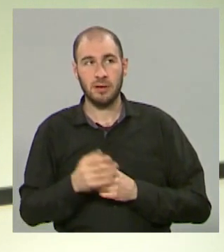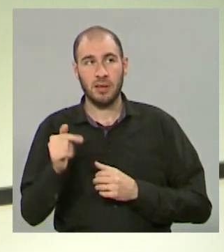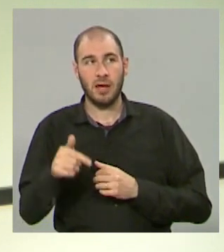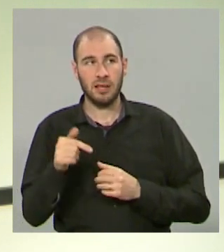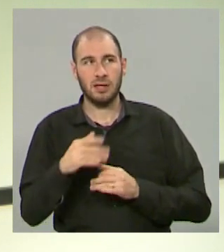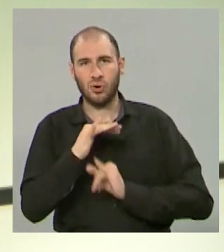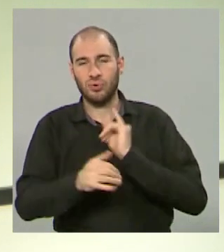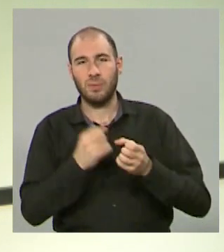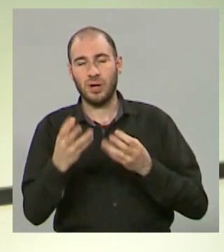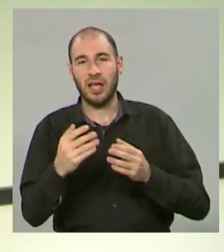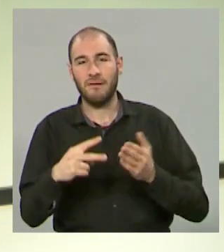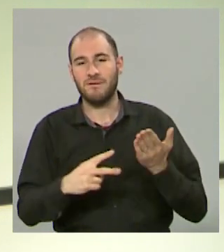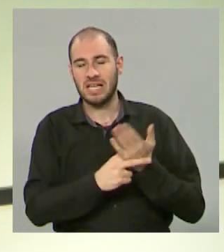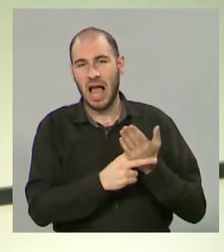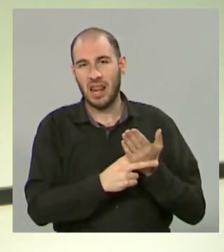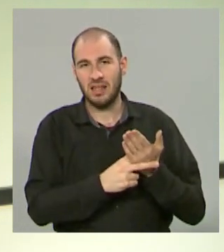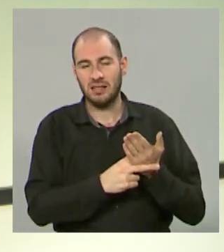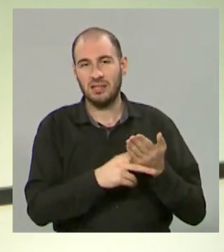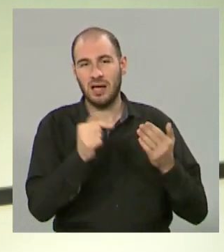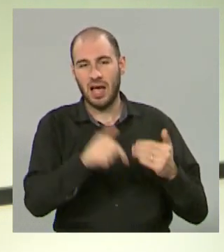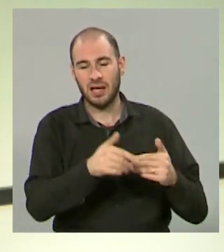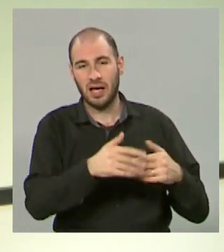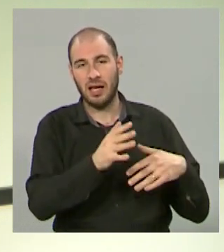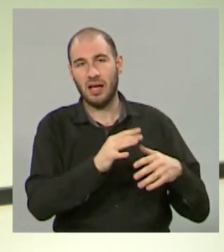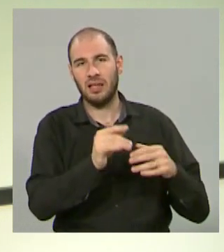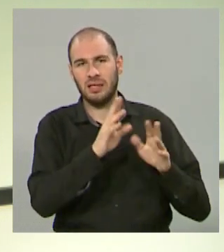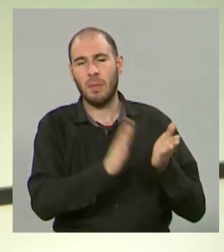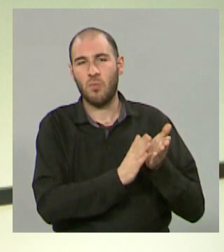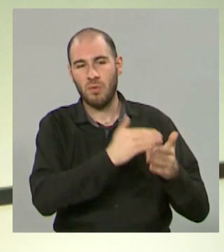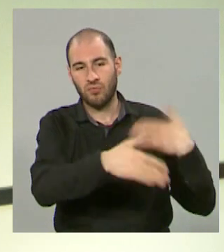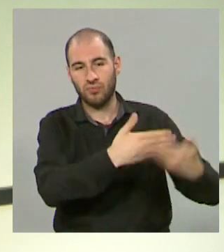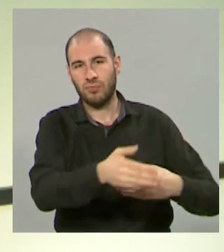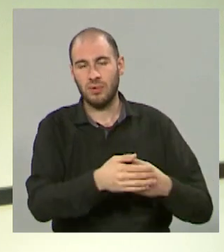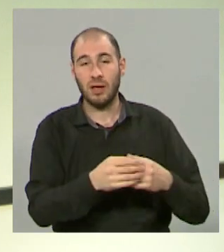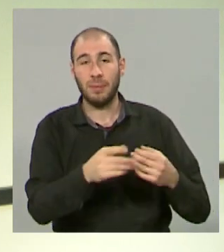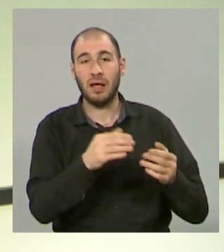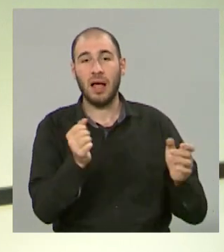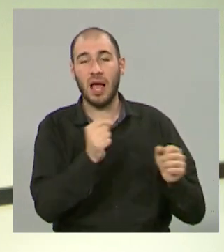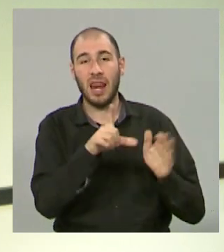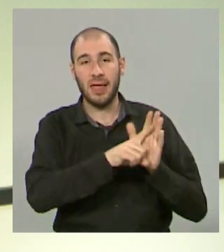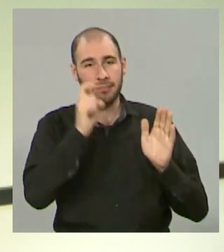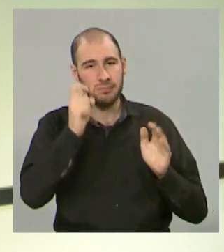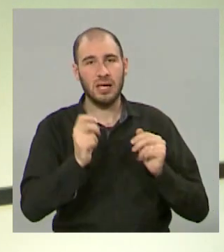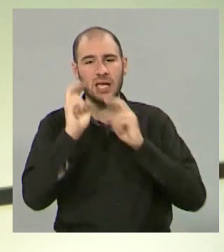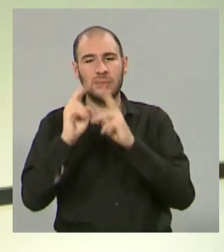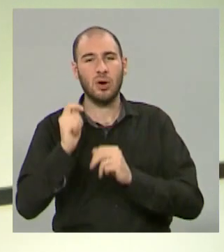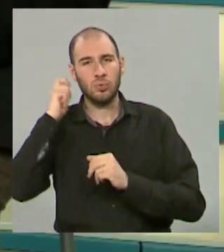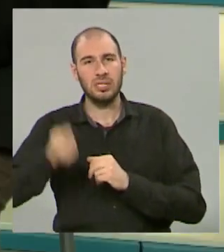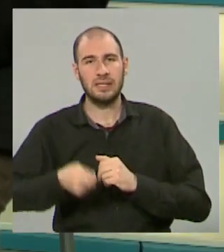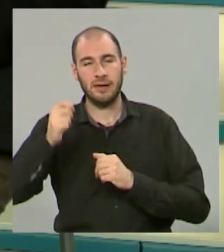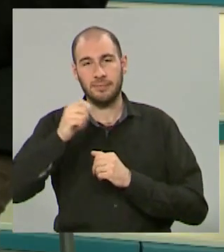encontrando la explicación por qué la fiscal lleva adelante a cabo medios probatorios tendientes a acreditar un delito que está investigando la